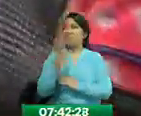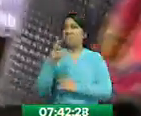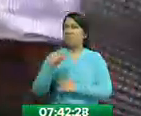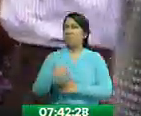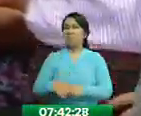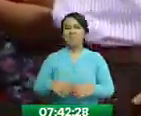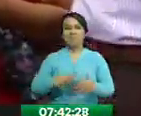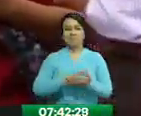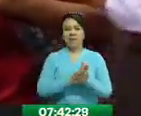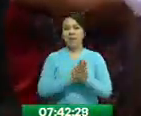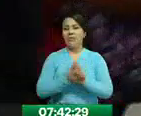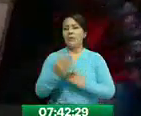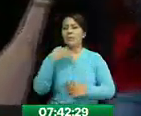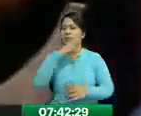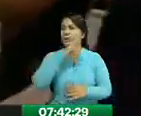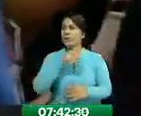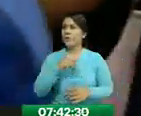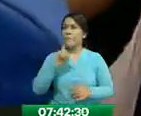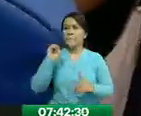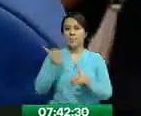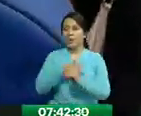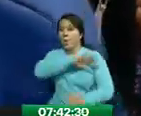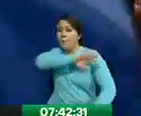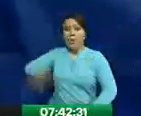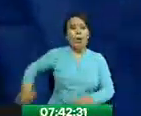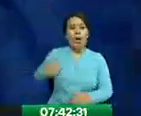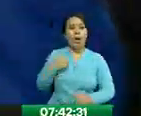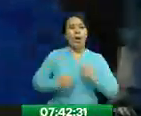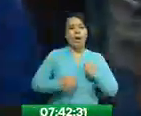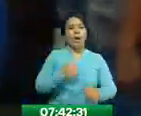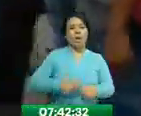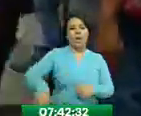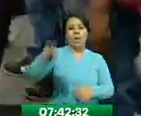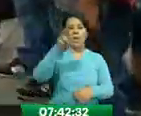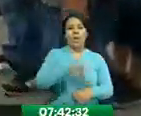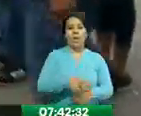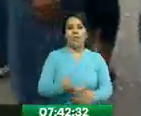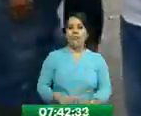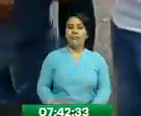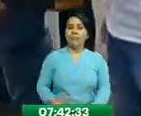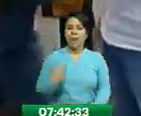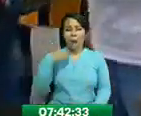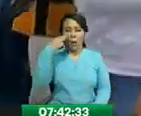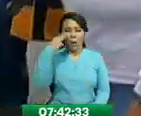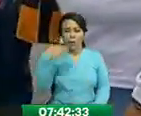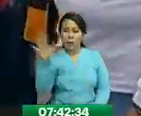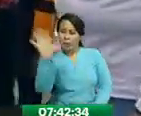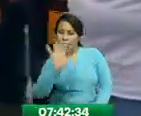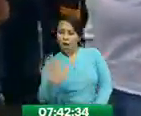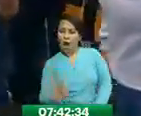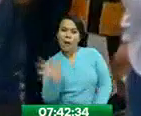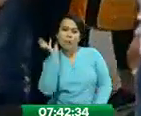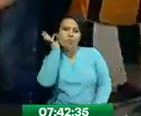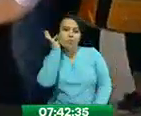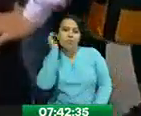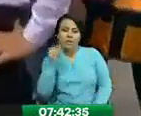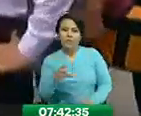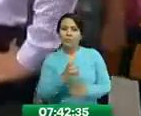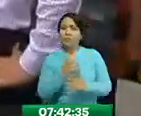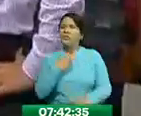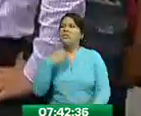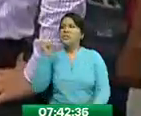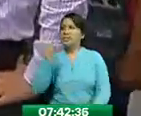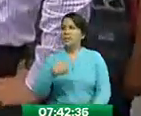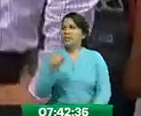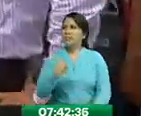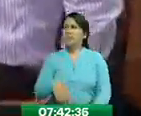de ninguna manera. Ellos son los primeros que suben. Mi señora, muy buen día. ¿Y qué opina de esos morbosos que están tocando a las mujercitas en este sitio? Ah, eso sí,